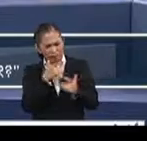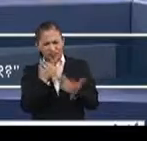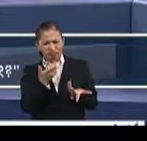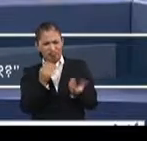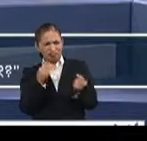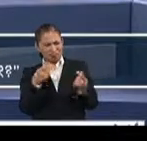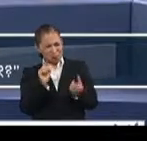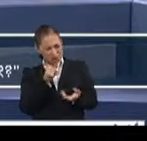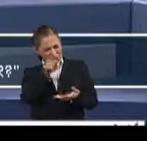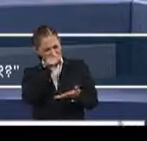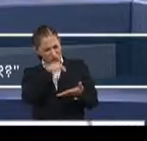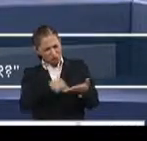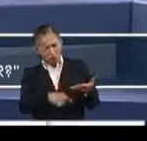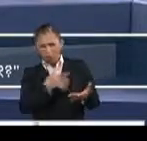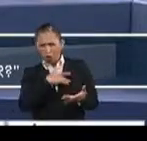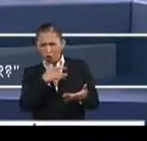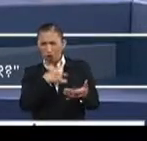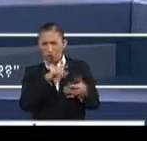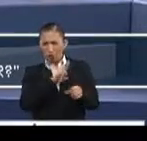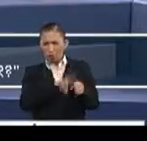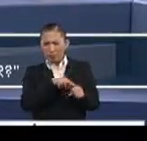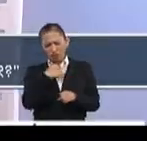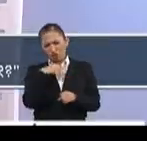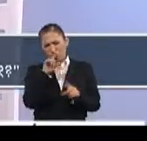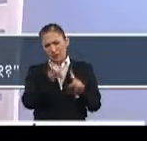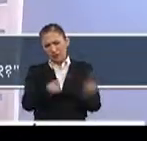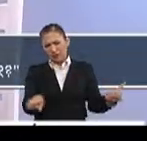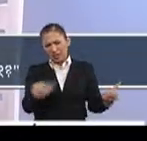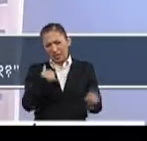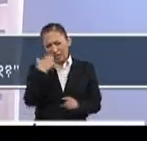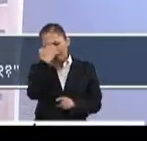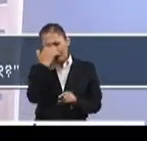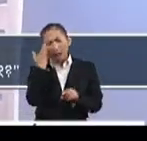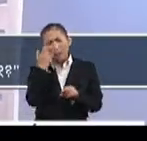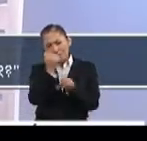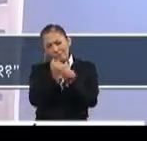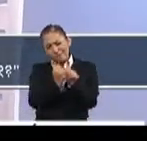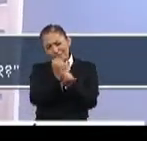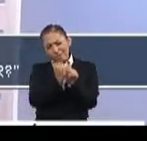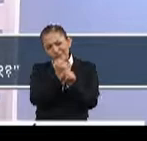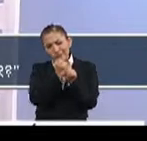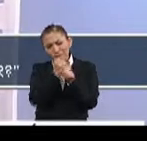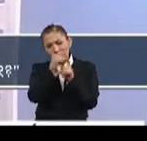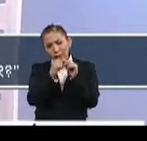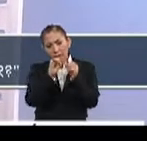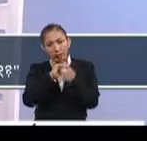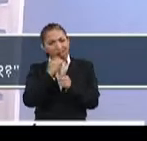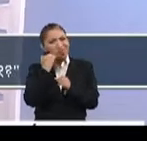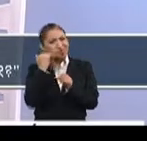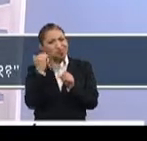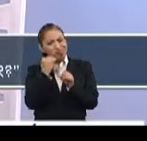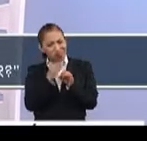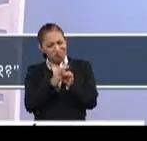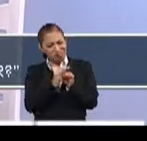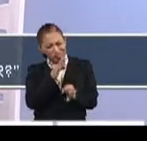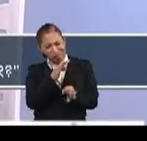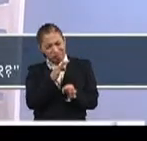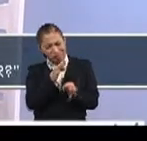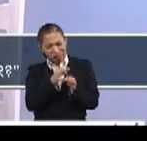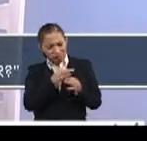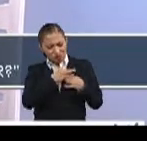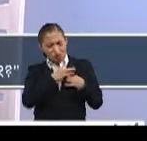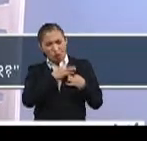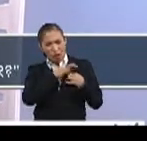ya no formaban parte como de un infarto normal. Entonces indagaron y resulta que encontraban esta deformación, y al darse cuenta